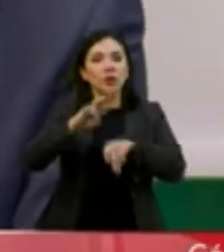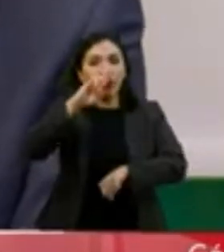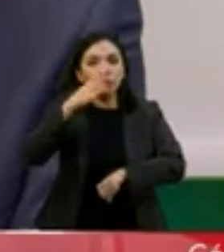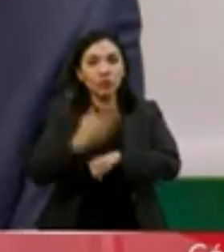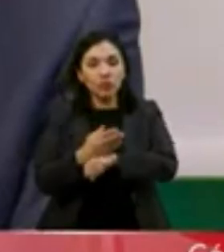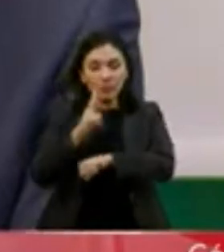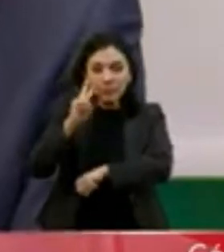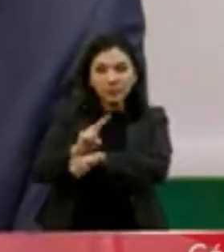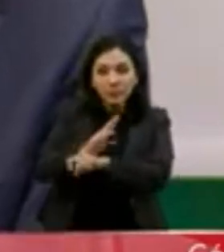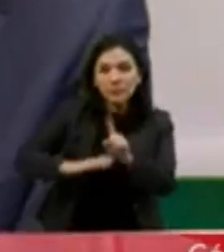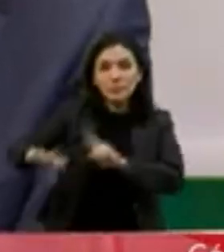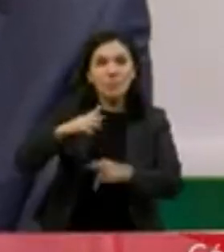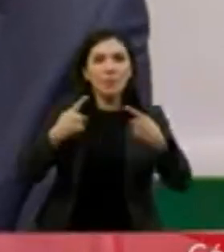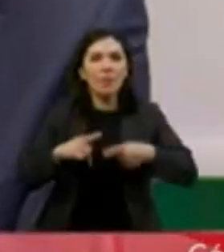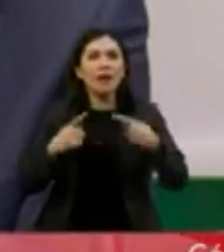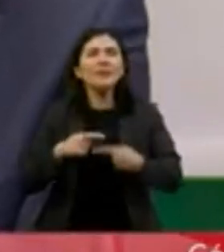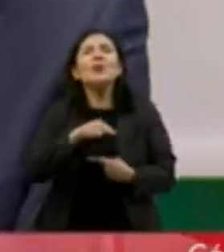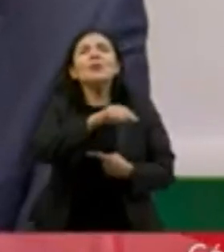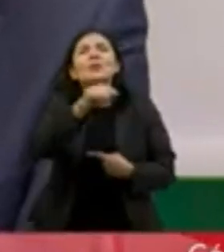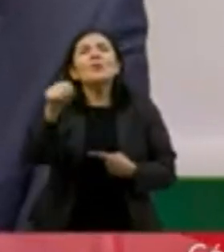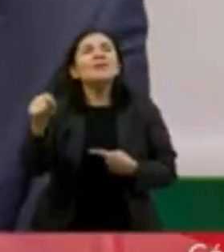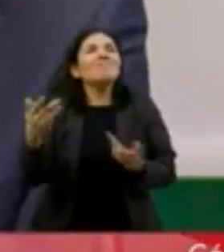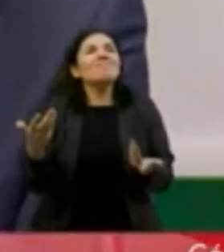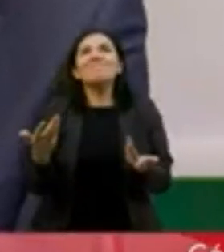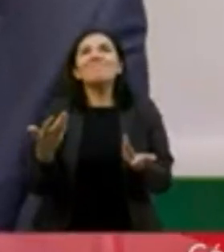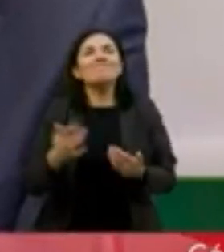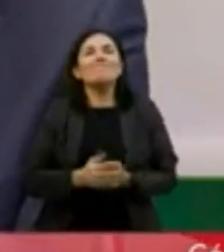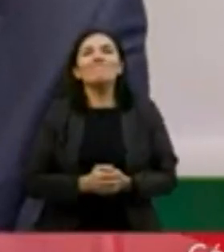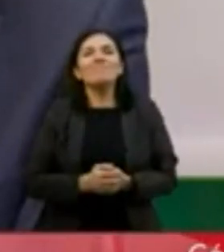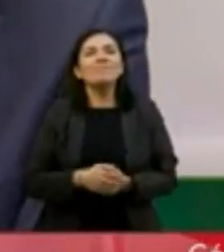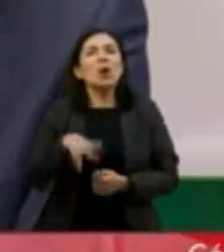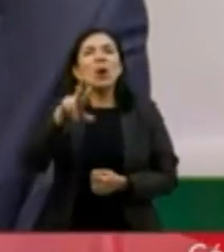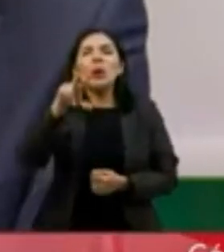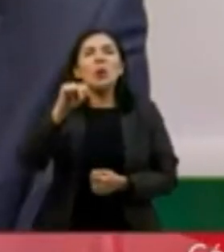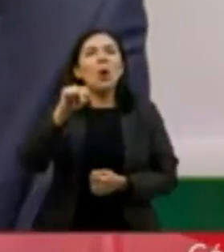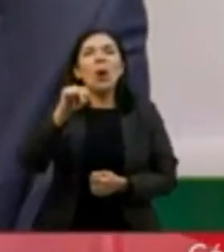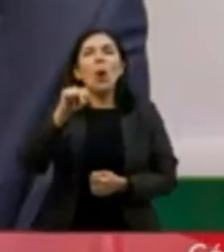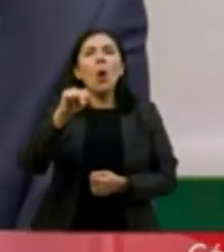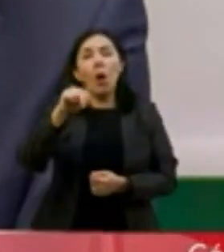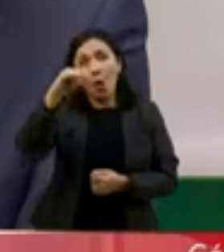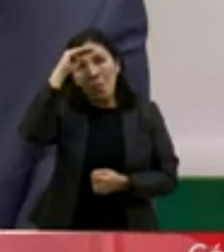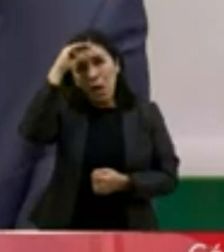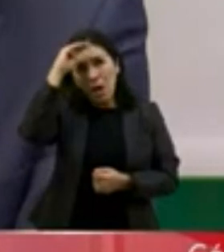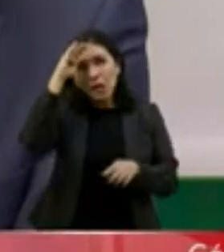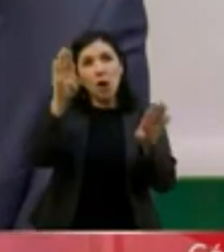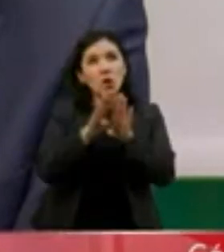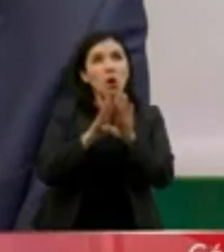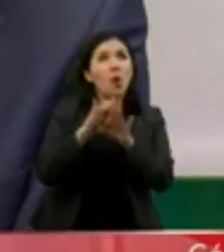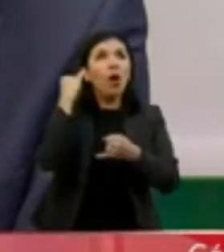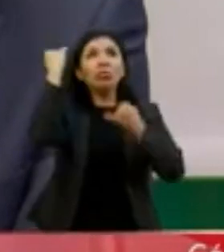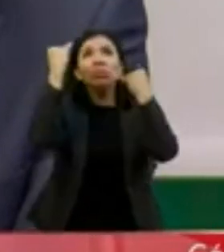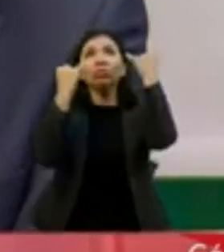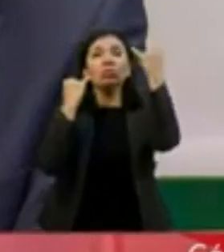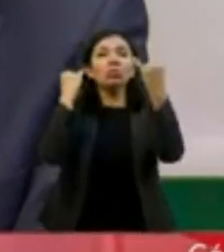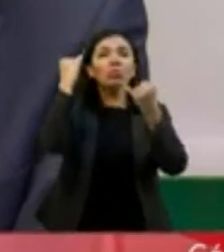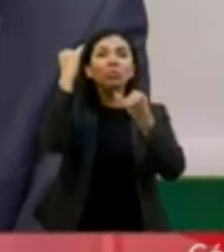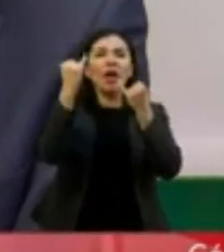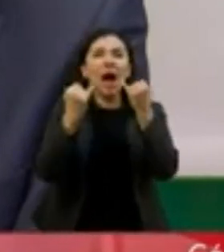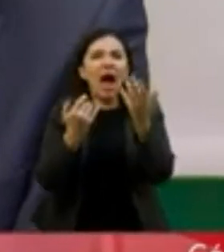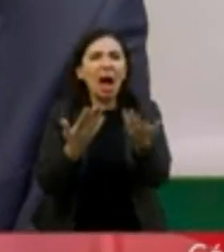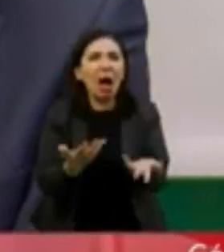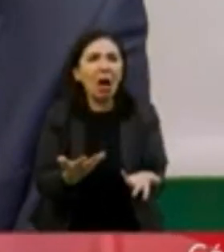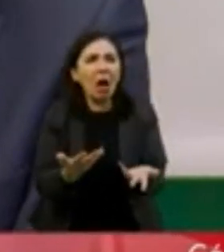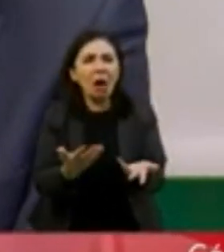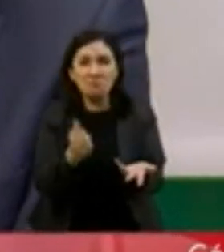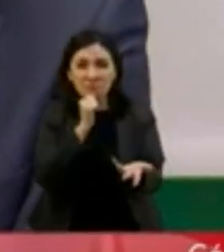ciudadano no seamos o no hagamos alegoría de algo que en realidad ni